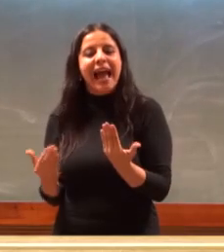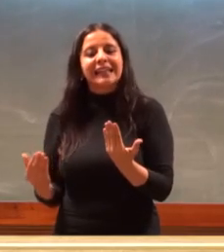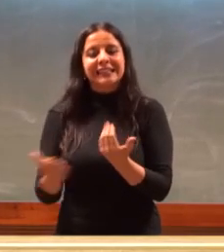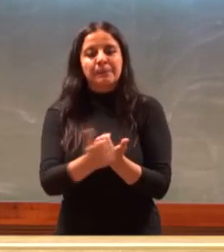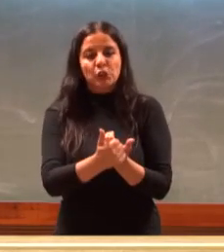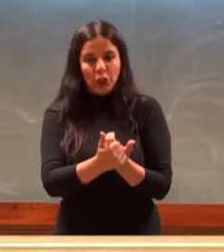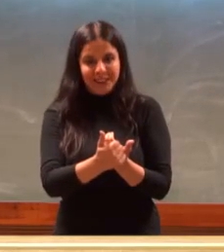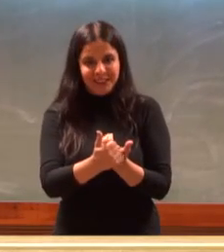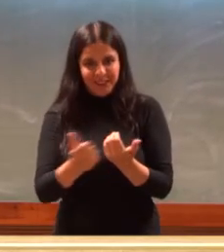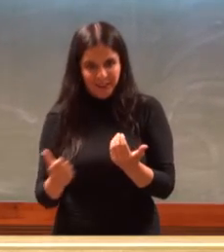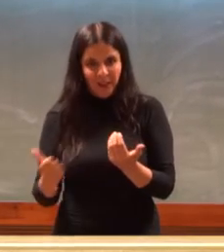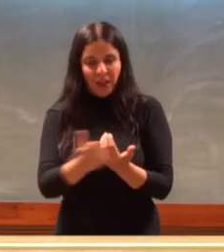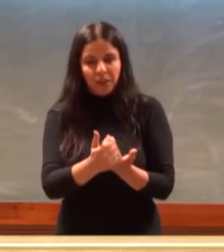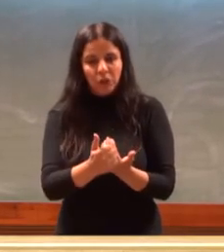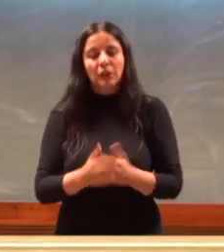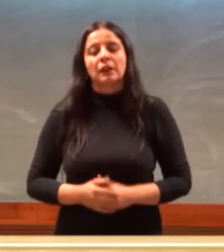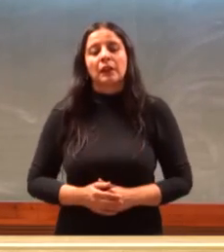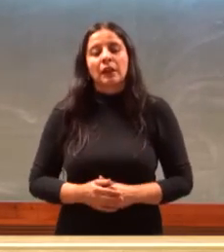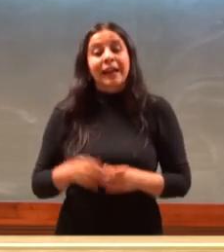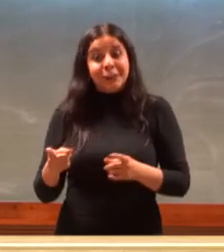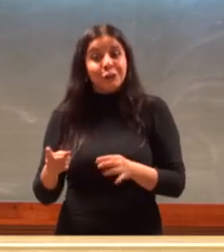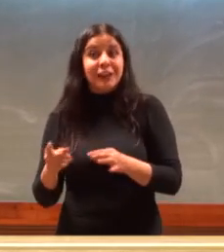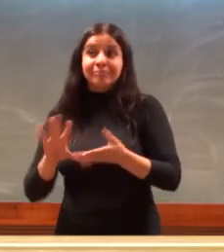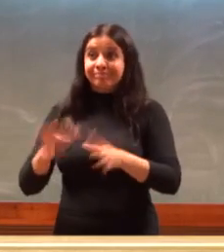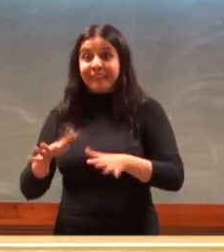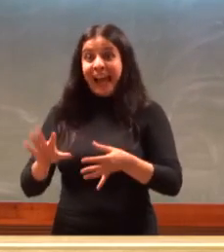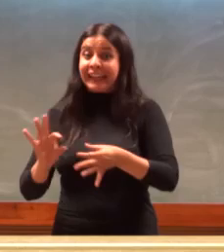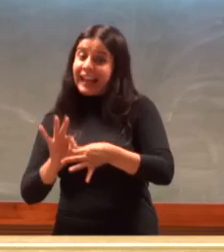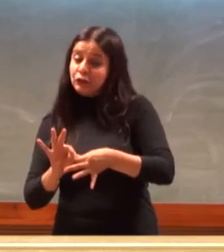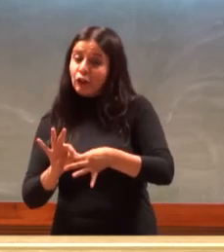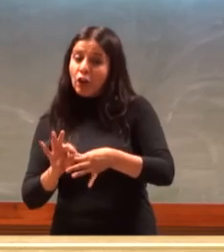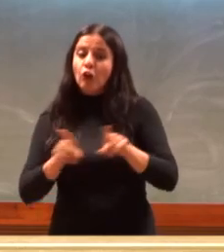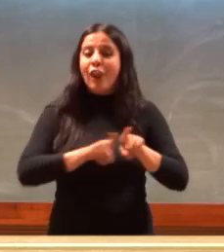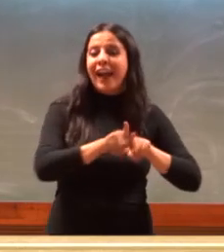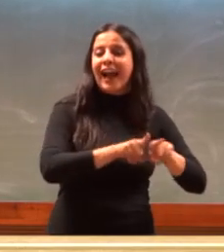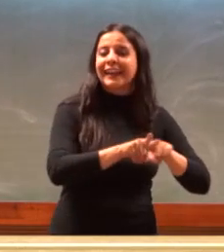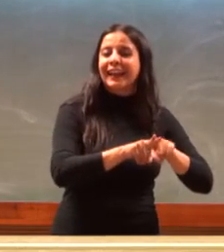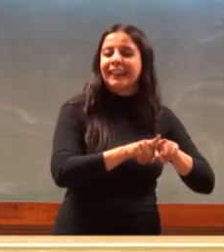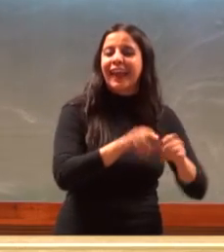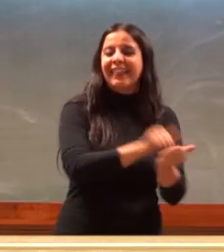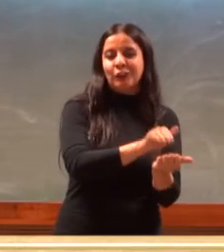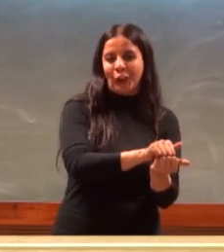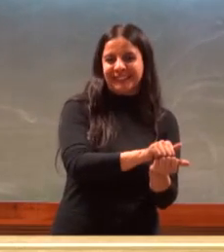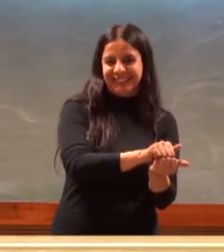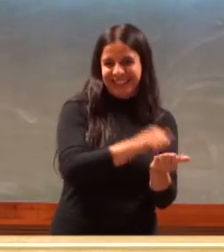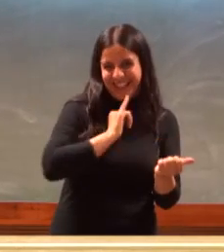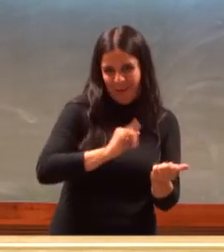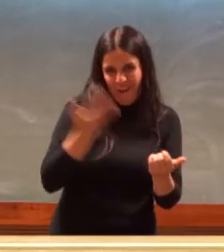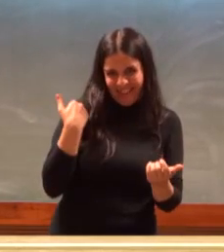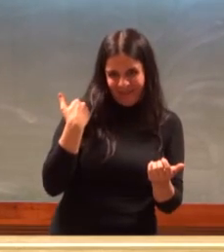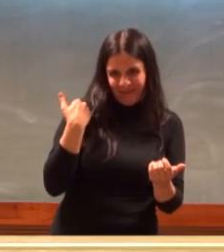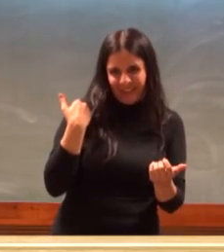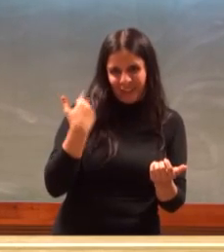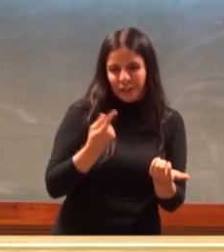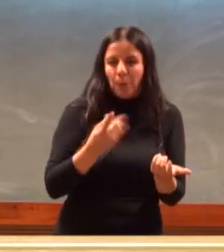como esto se relaciona con la creación de la carrera de editor es decir estamos pensando en un área institucional que va a ser soporte digamos